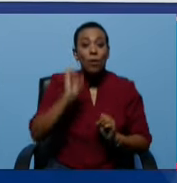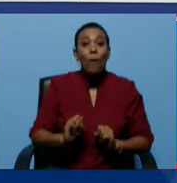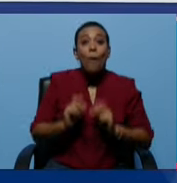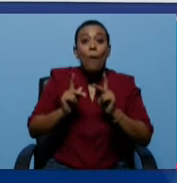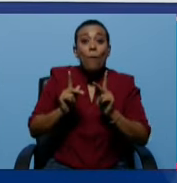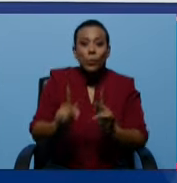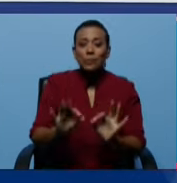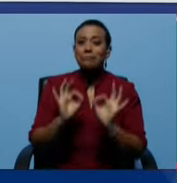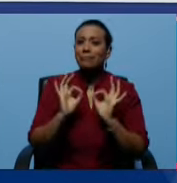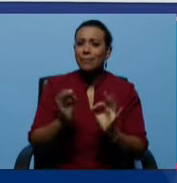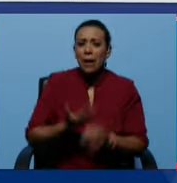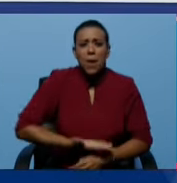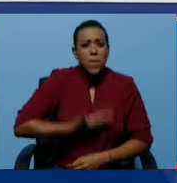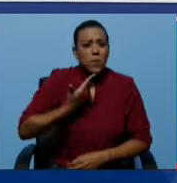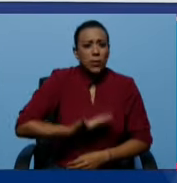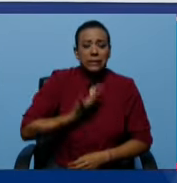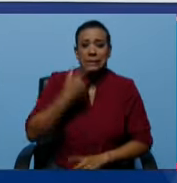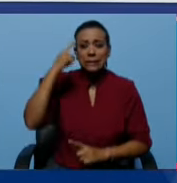oportunidad